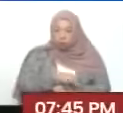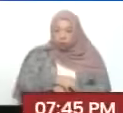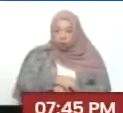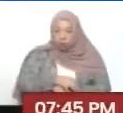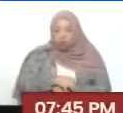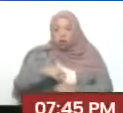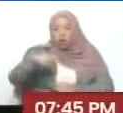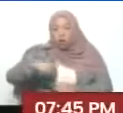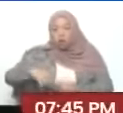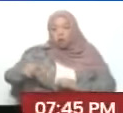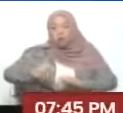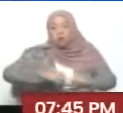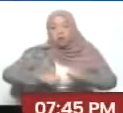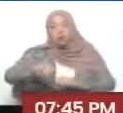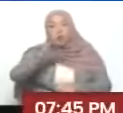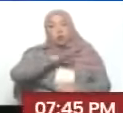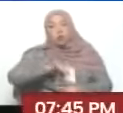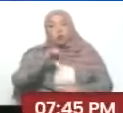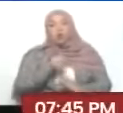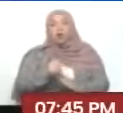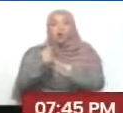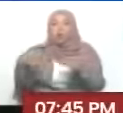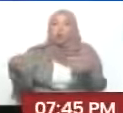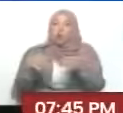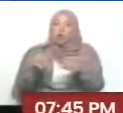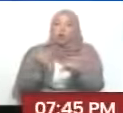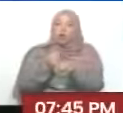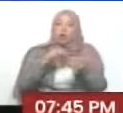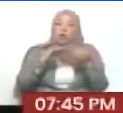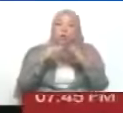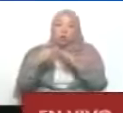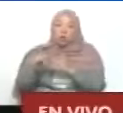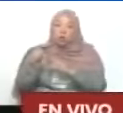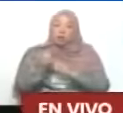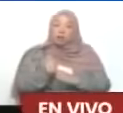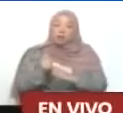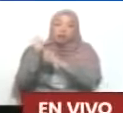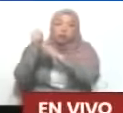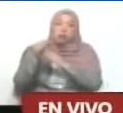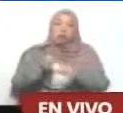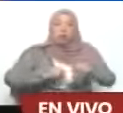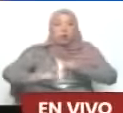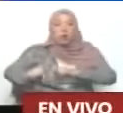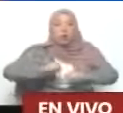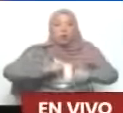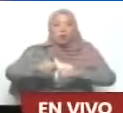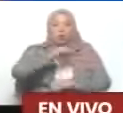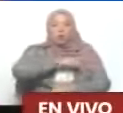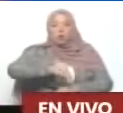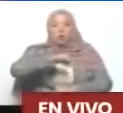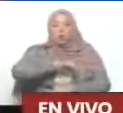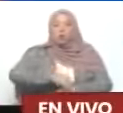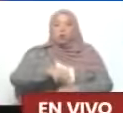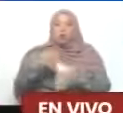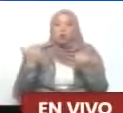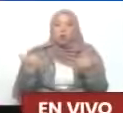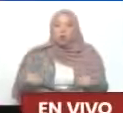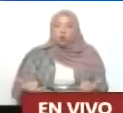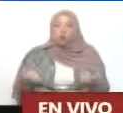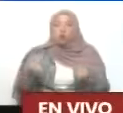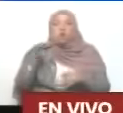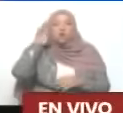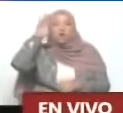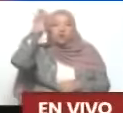los movimientos sociales, de liderazgos comunales, de liderazgos sectoriales, de los movimientos sociales, un nuevo movimiento que se llama Movimiento